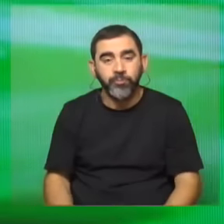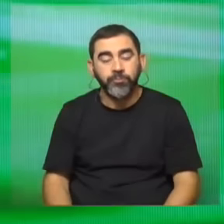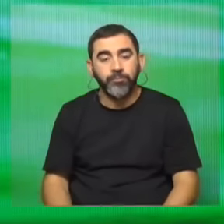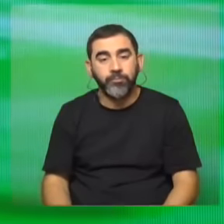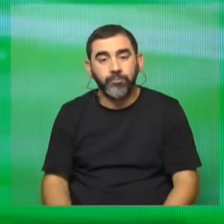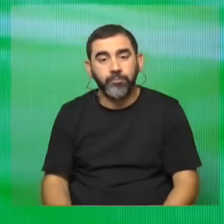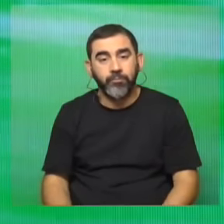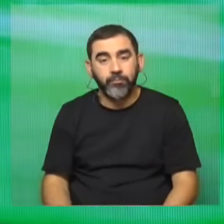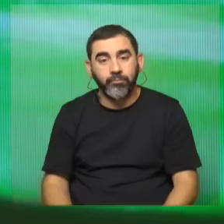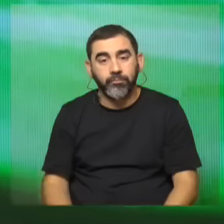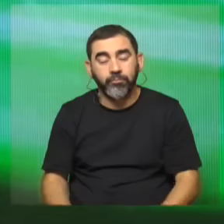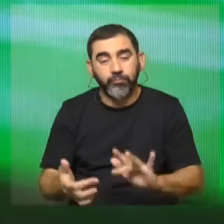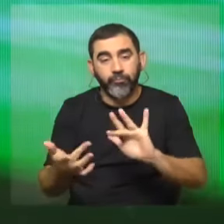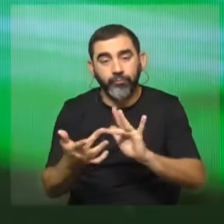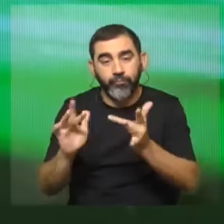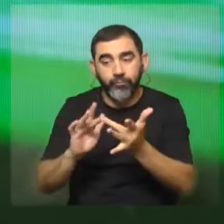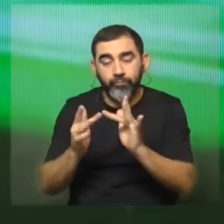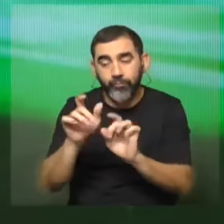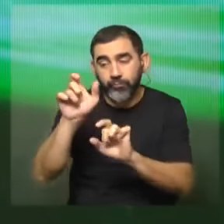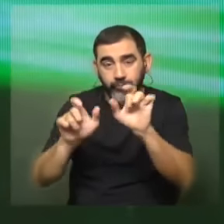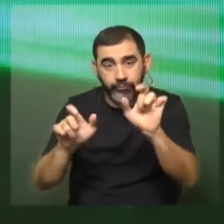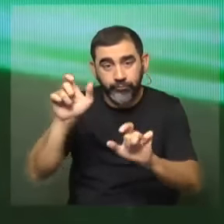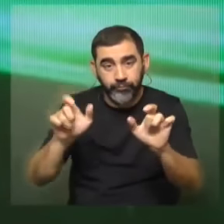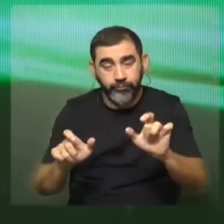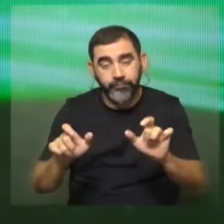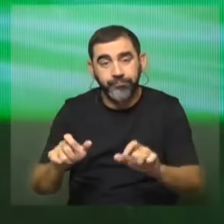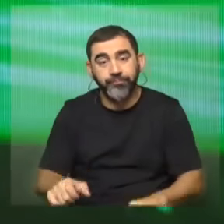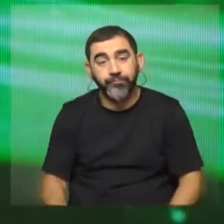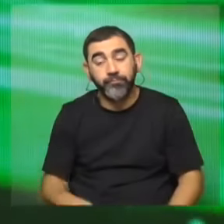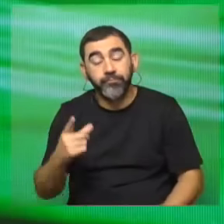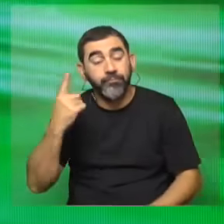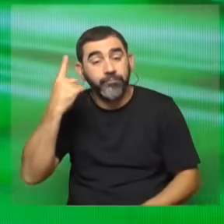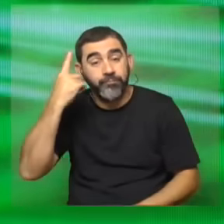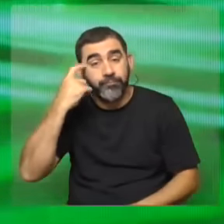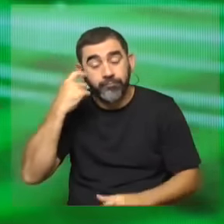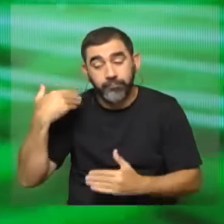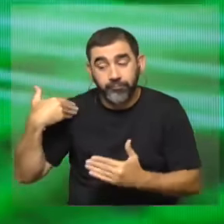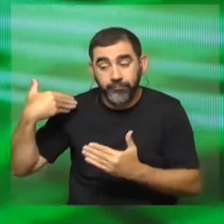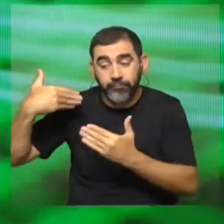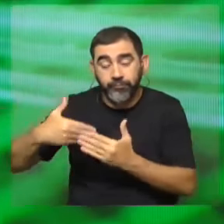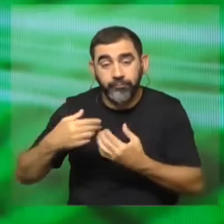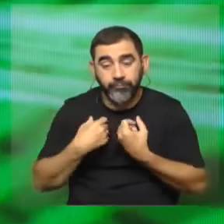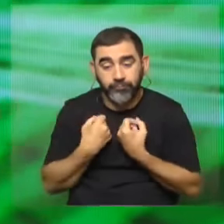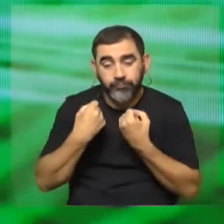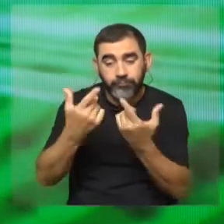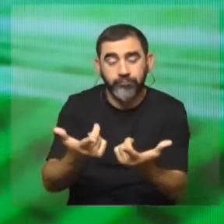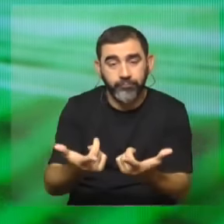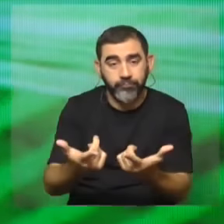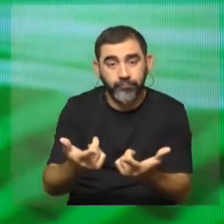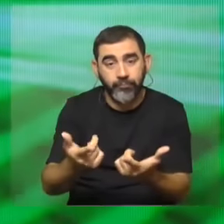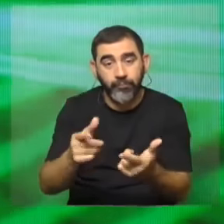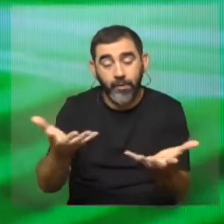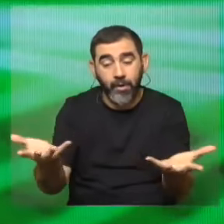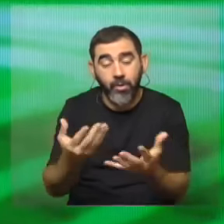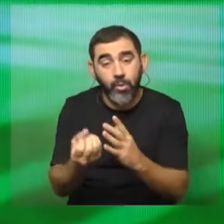eh el contacto permanente con con la gente y bueno Y esa experiencia la voy a volcar obviamente a est este